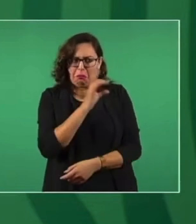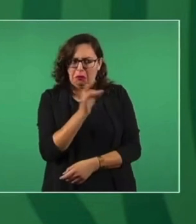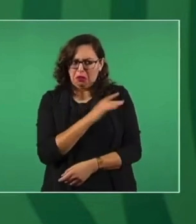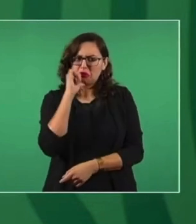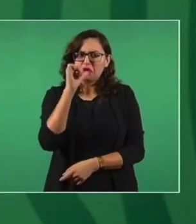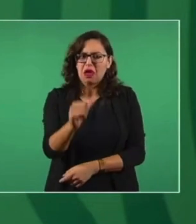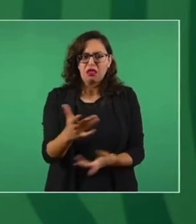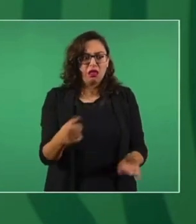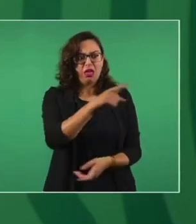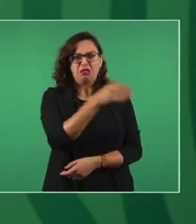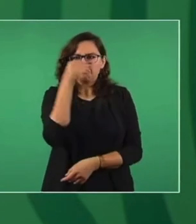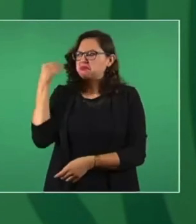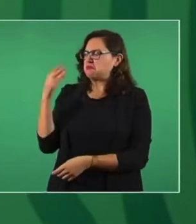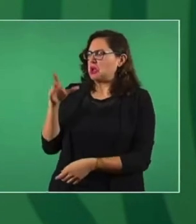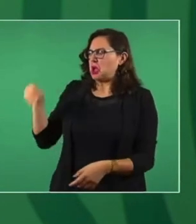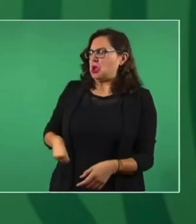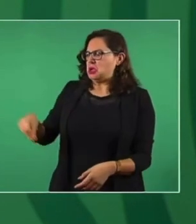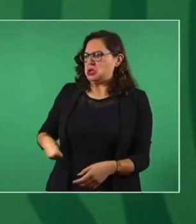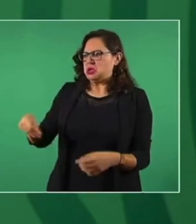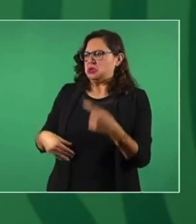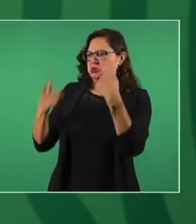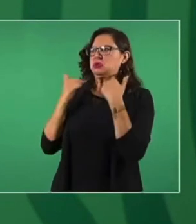que no sea marrullero.